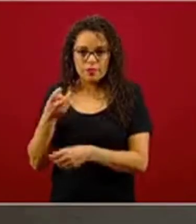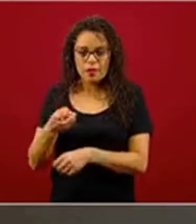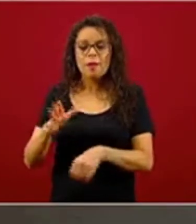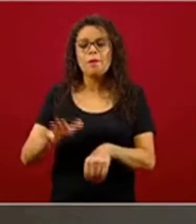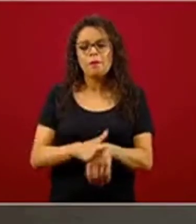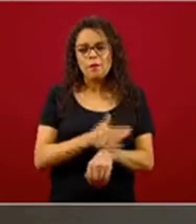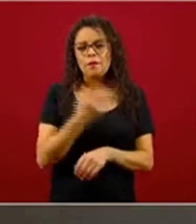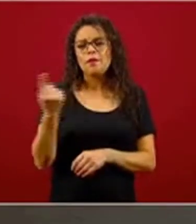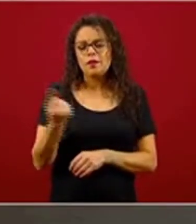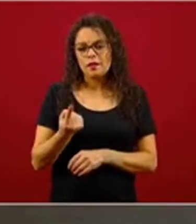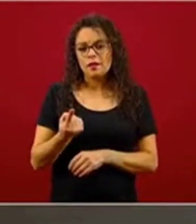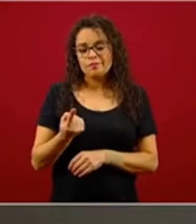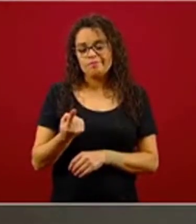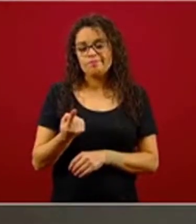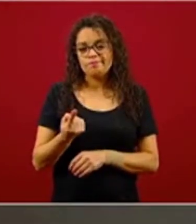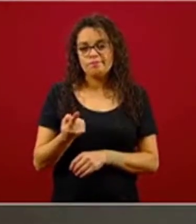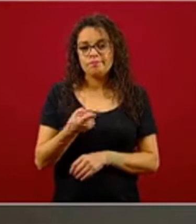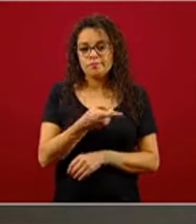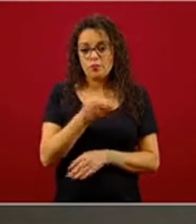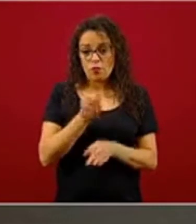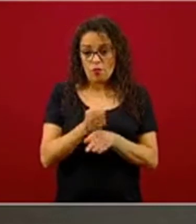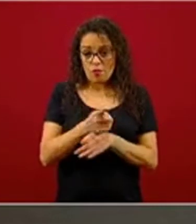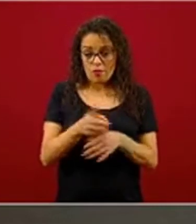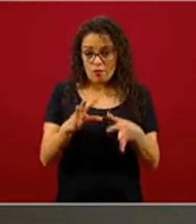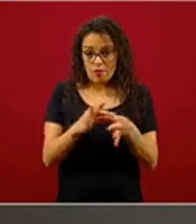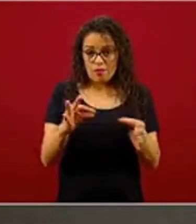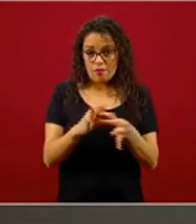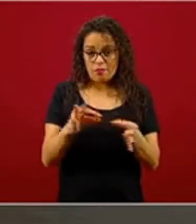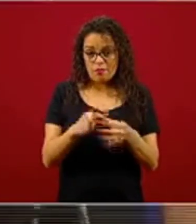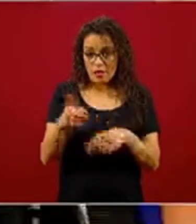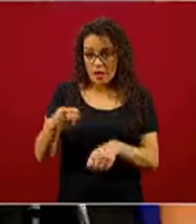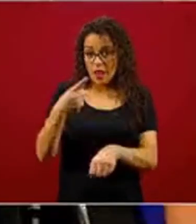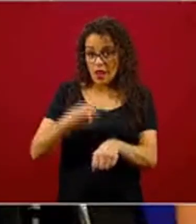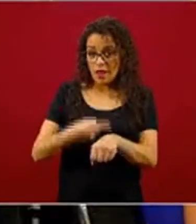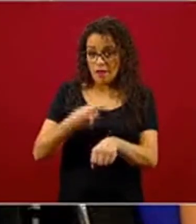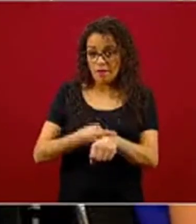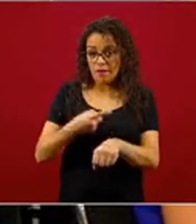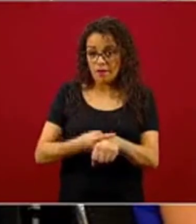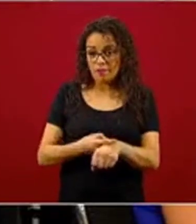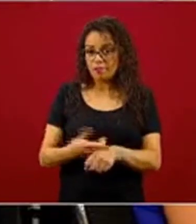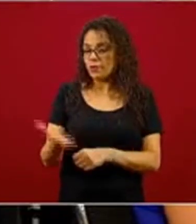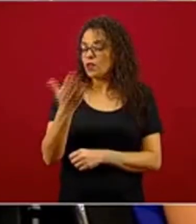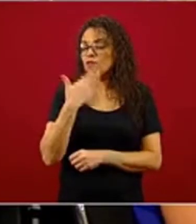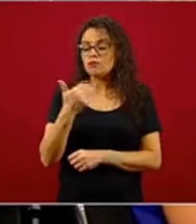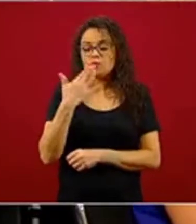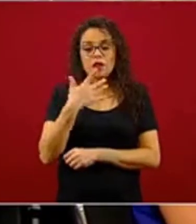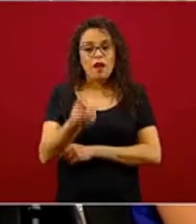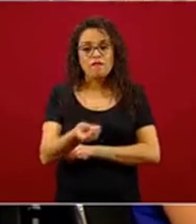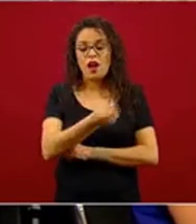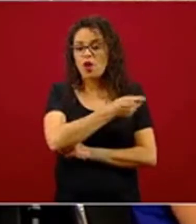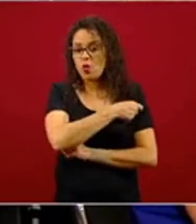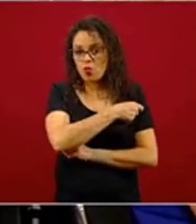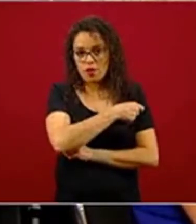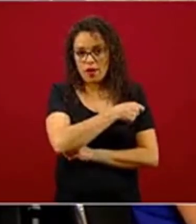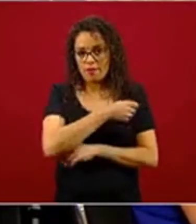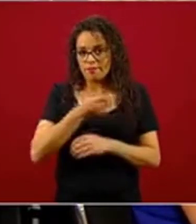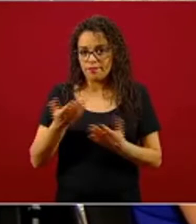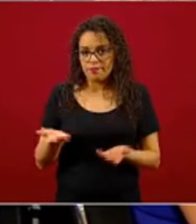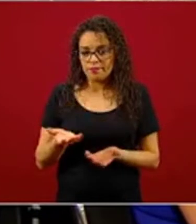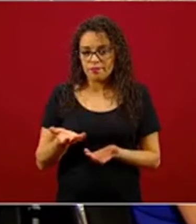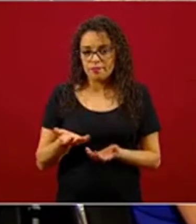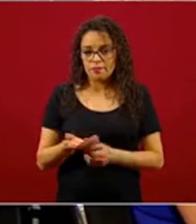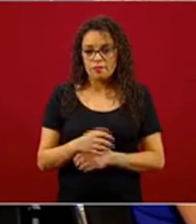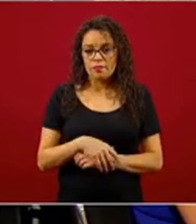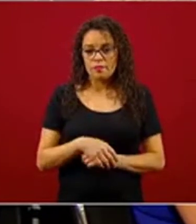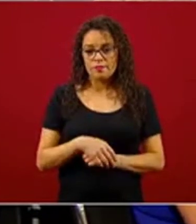estamos hablando de que no hay, es una enfermedad que no tiene vacuna, es una enfermedad que no está en manos